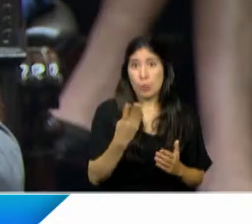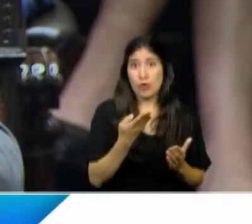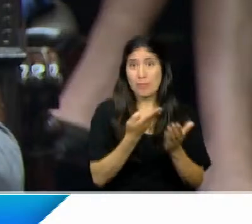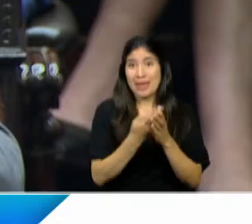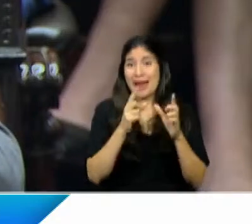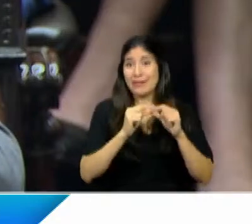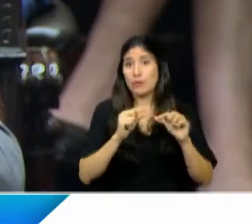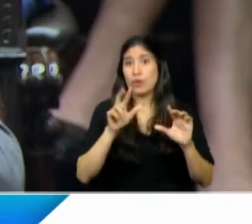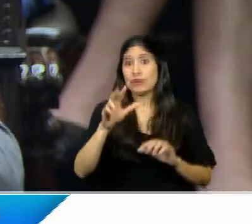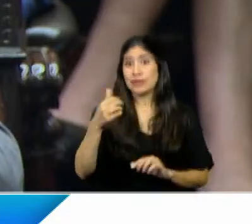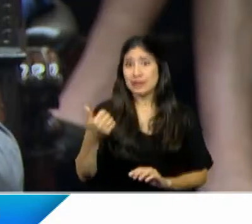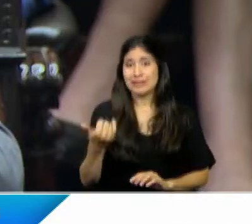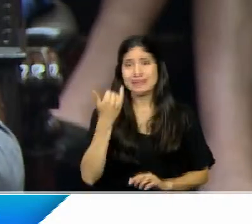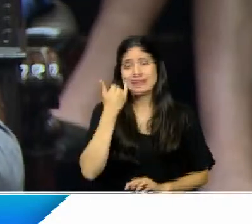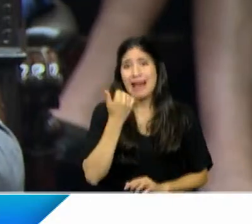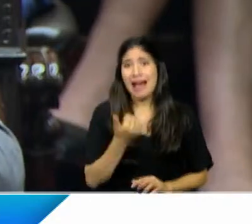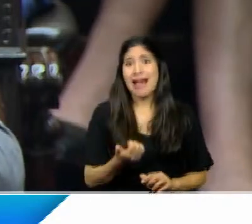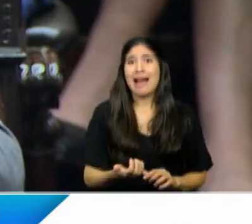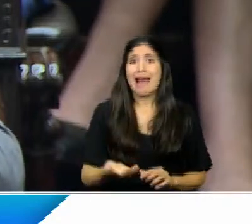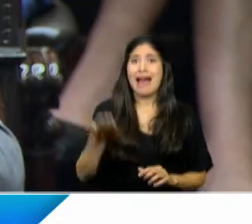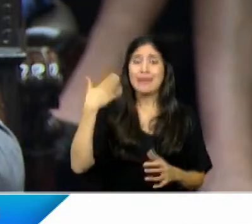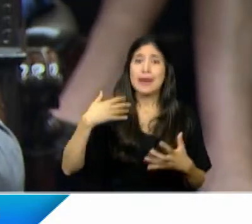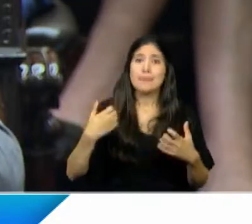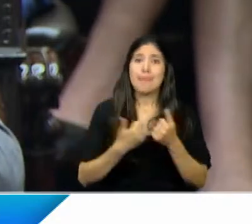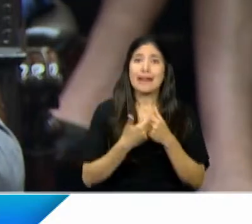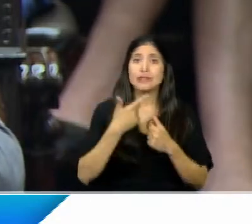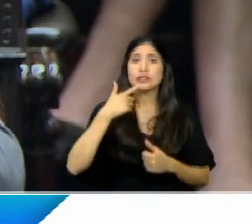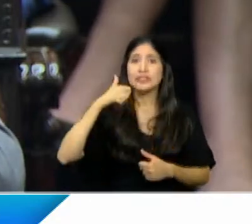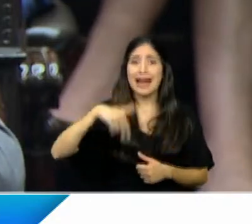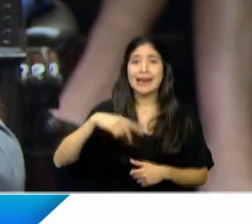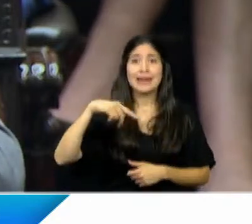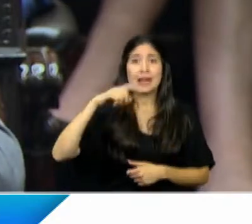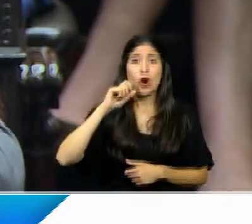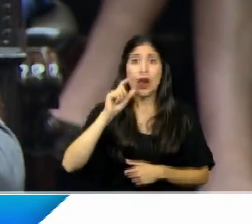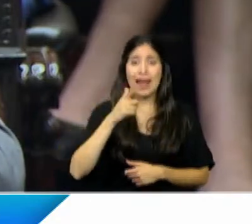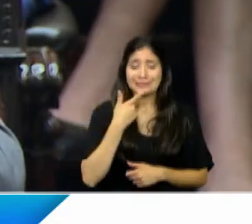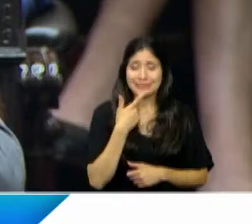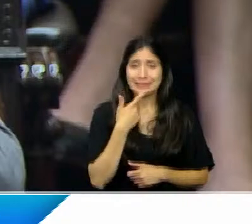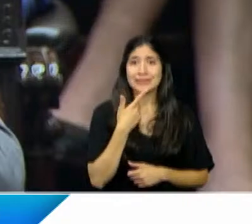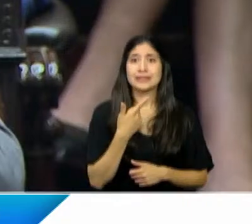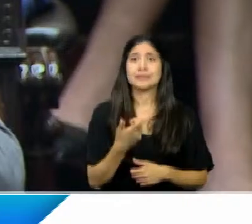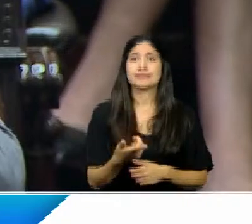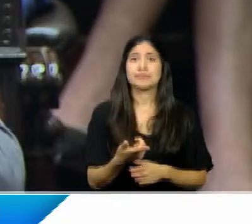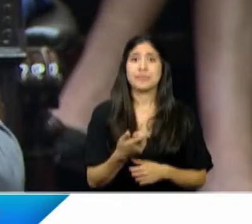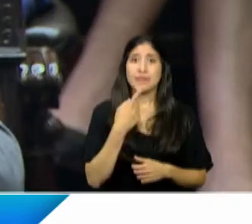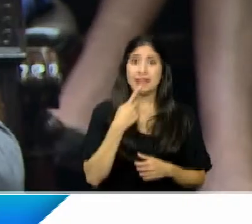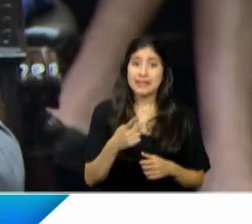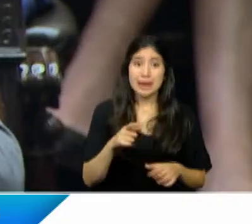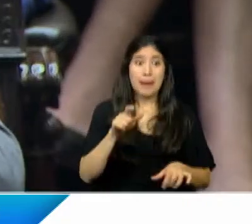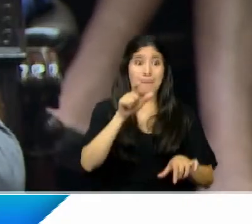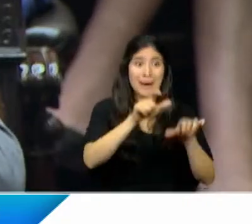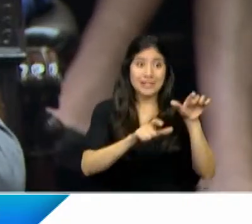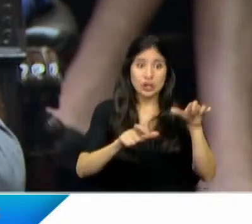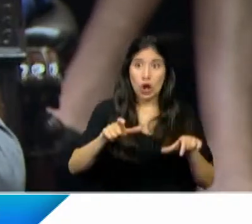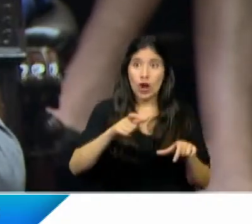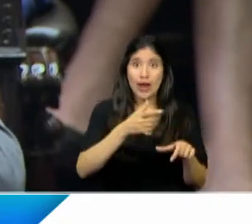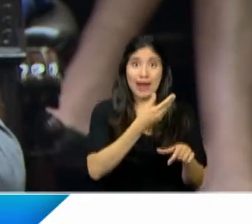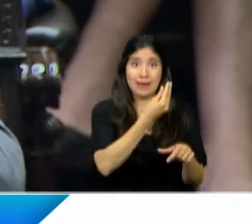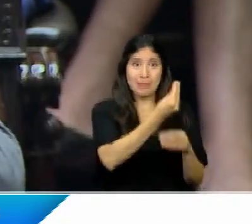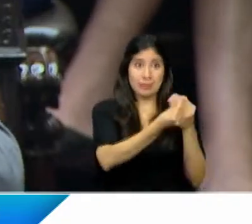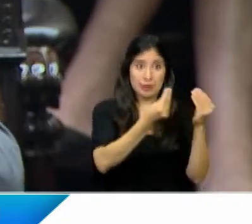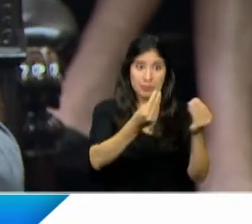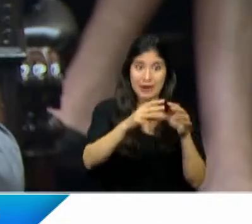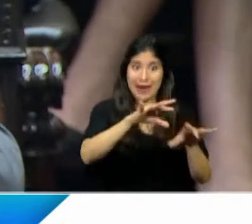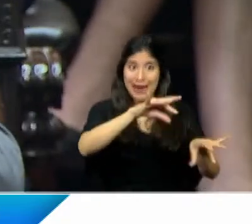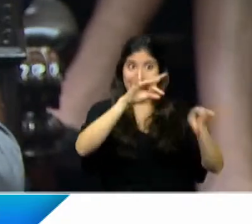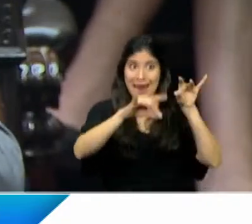artículo 36. Ya desde el Pacto de San Nicolás se hablaba que para la elección de los constituyentes tenía que ser hombres probos